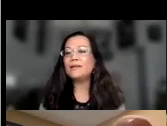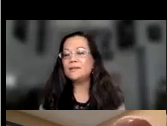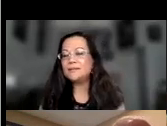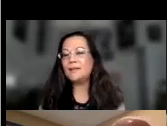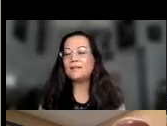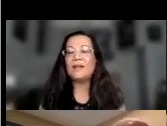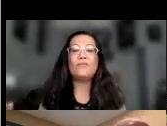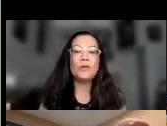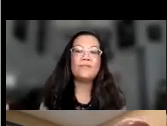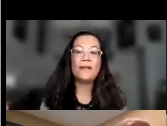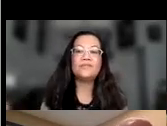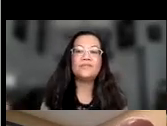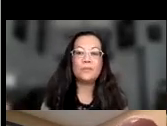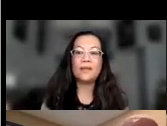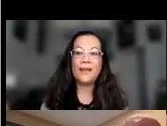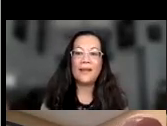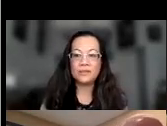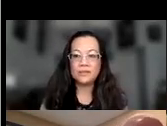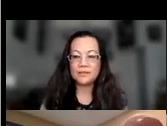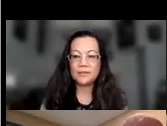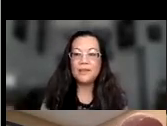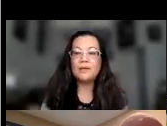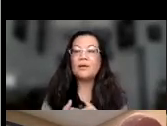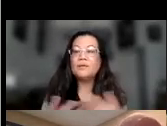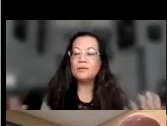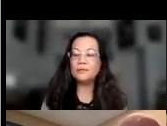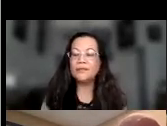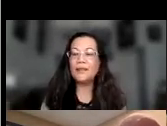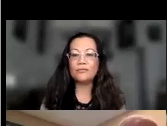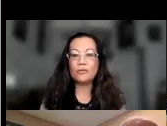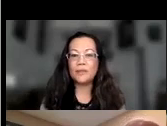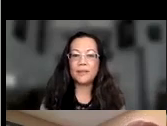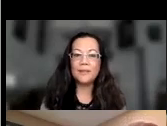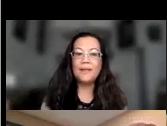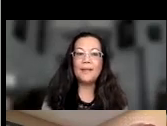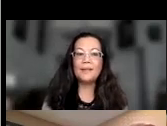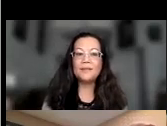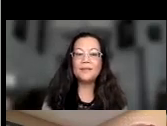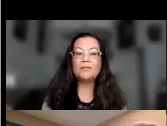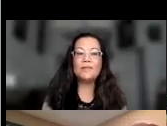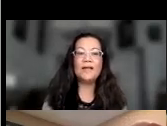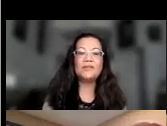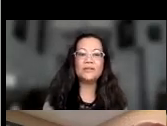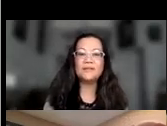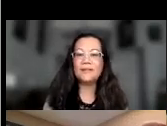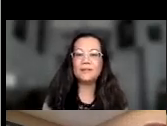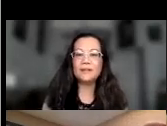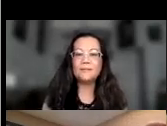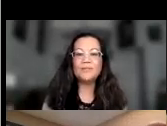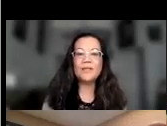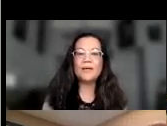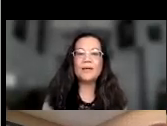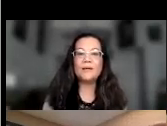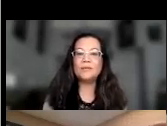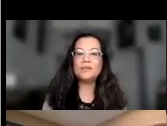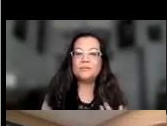se actualizará. 24 etnicidades y 45 diferentes idiomas, todos a través de California.